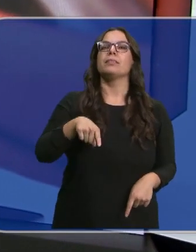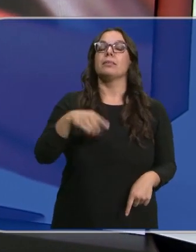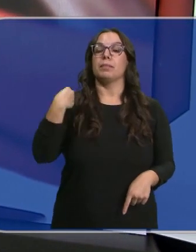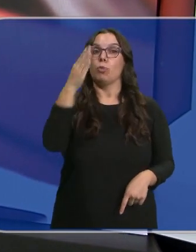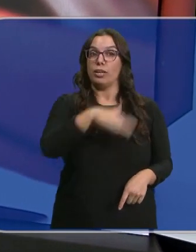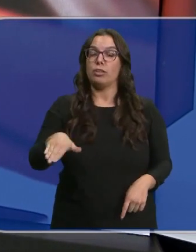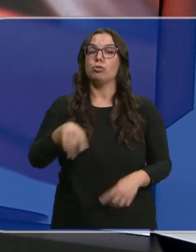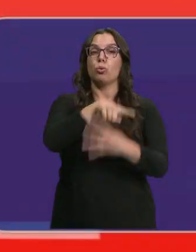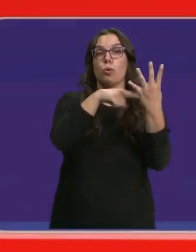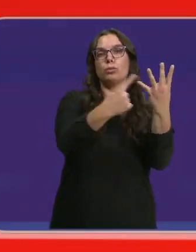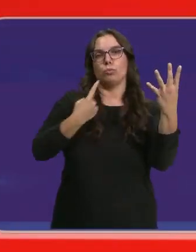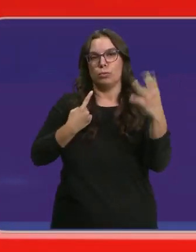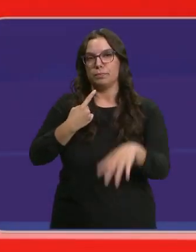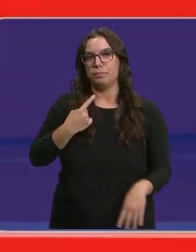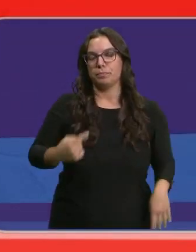4 niños.